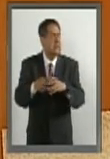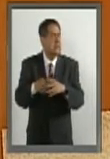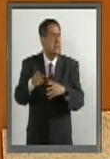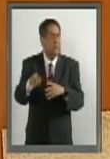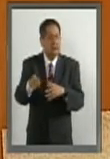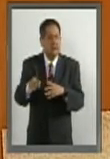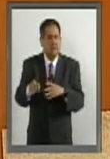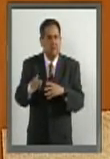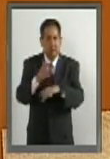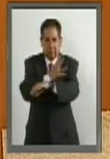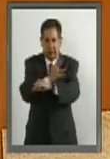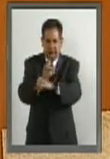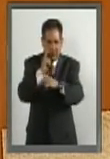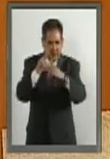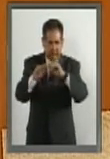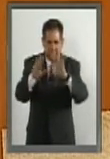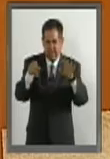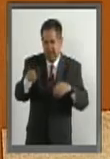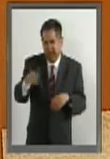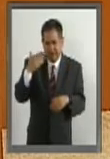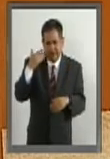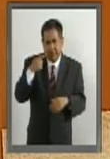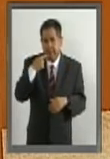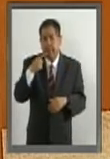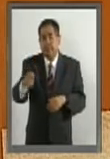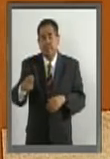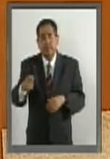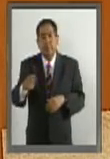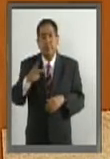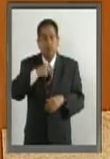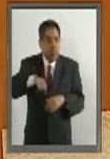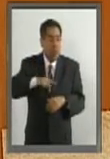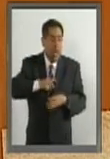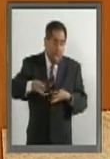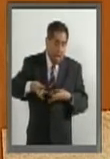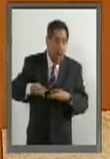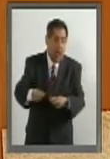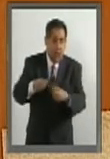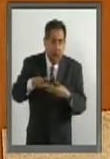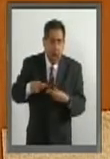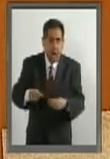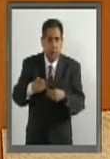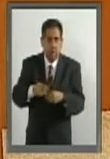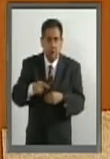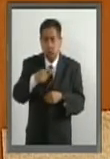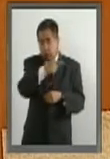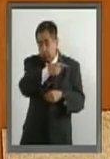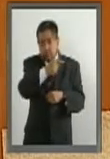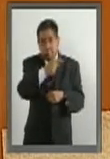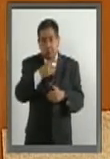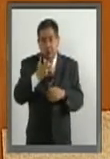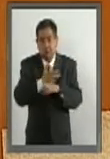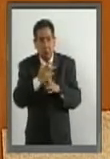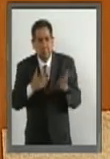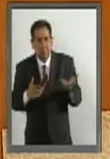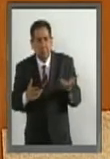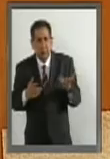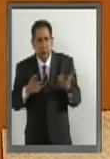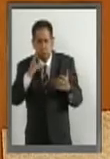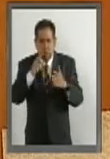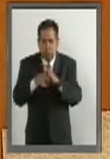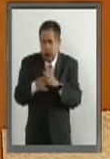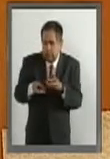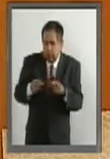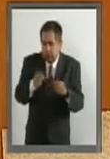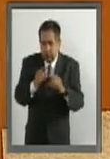de Transparencia, ¿no?, que hemos gastado más, dicho por los Estados Unidos, porque aquí no se dejan, aquí todo